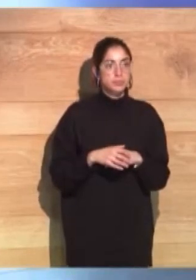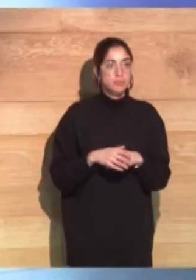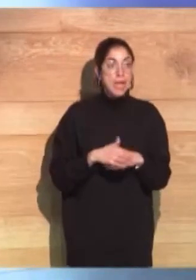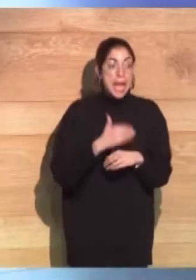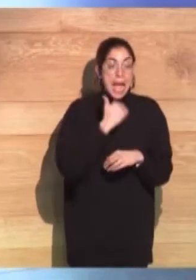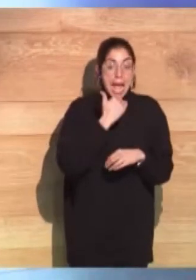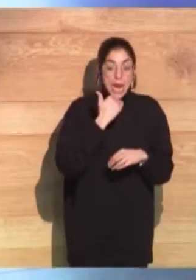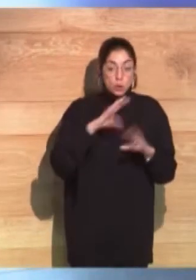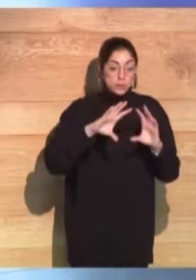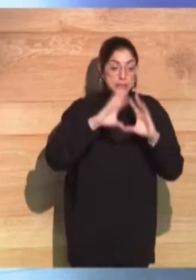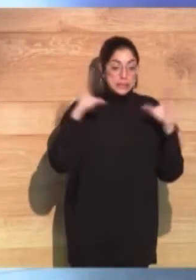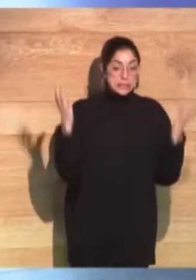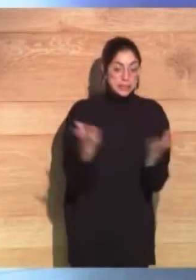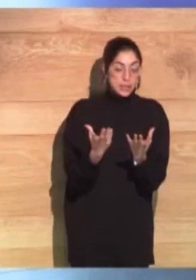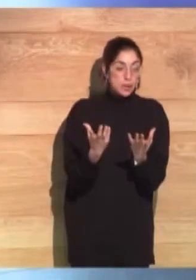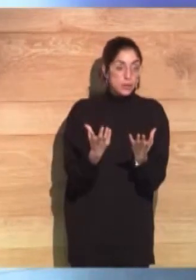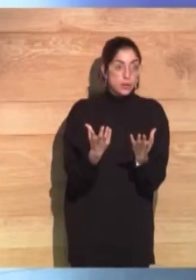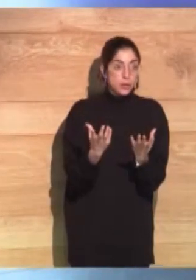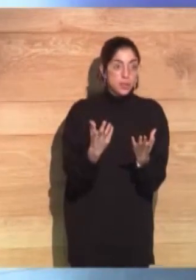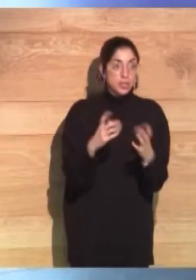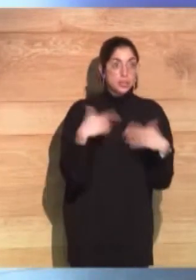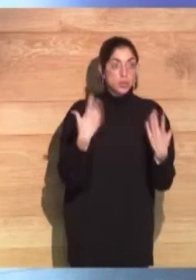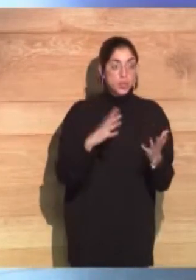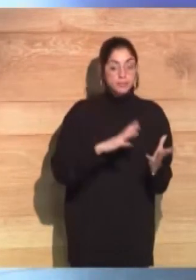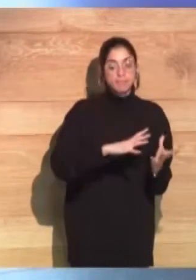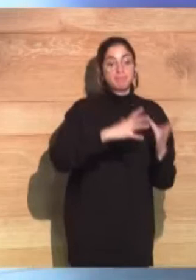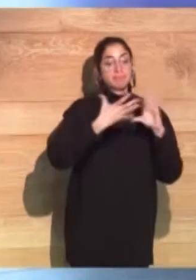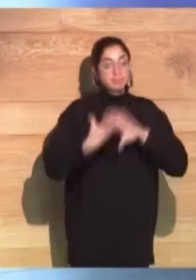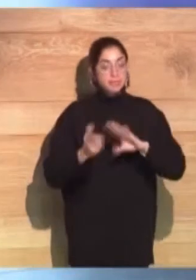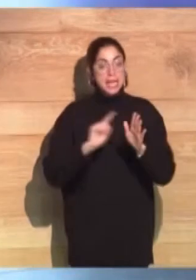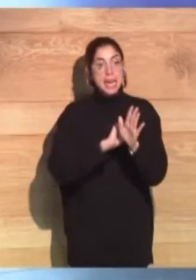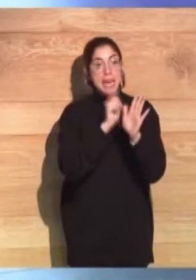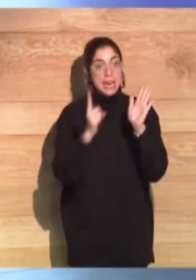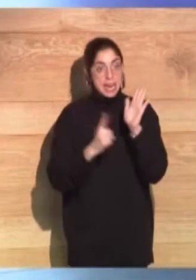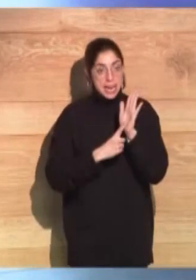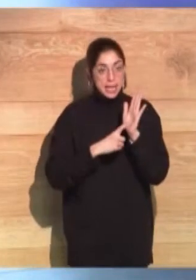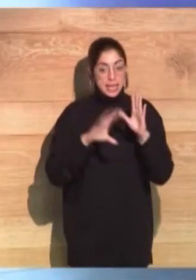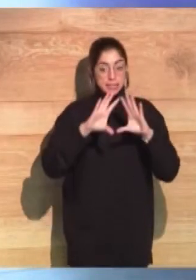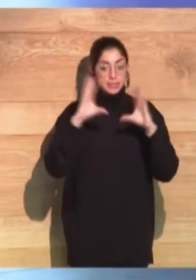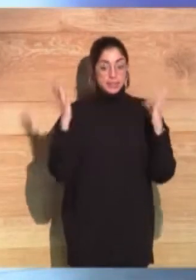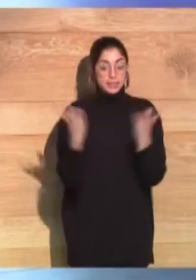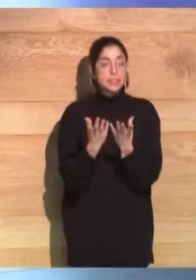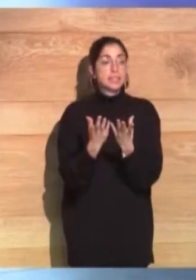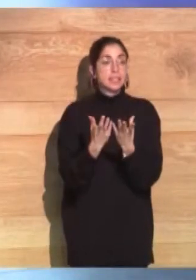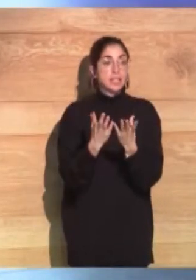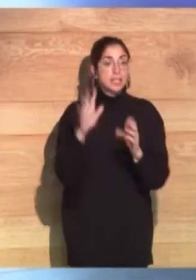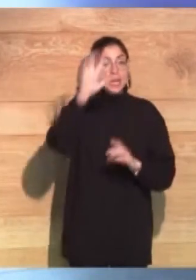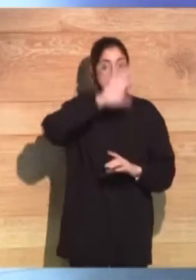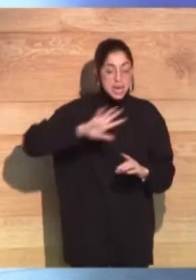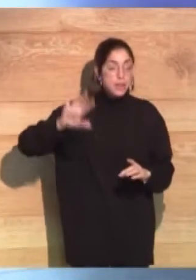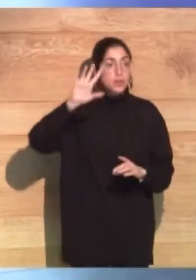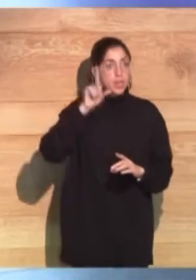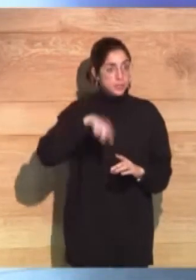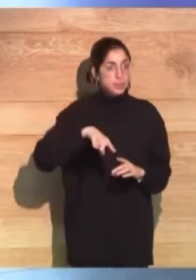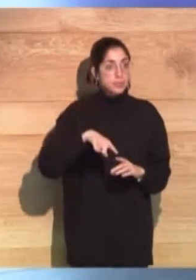algo internacional y se tradujeran en legislaciones, en políticas nacionales. Si esto ocurriese, quizás